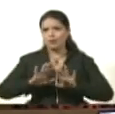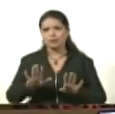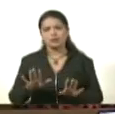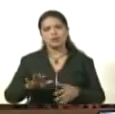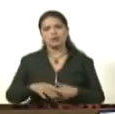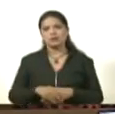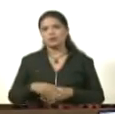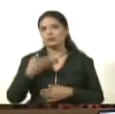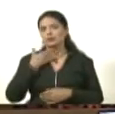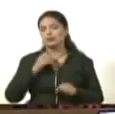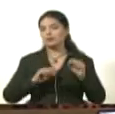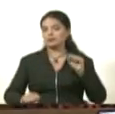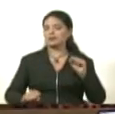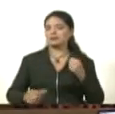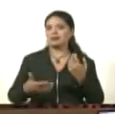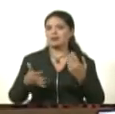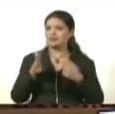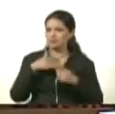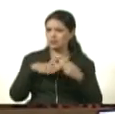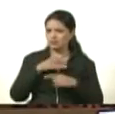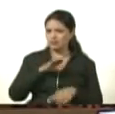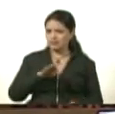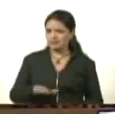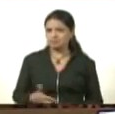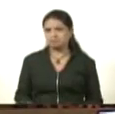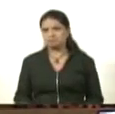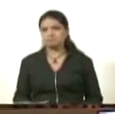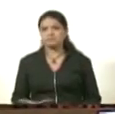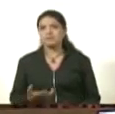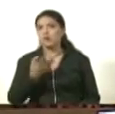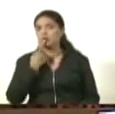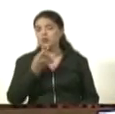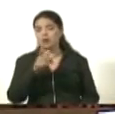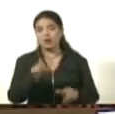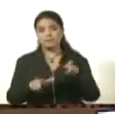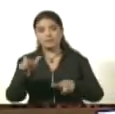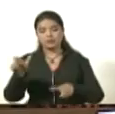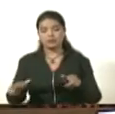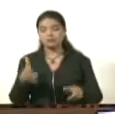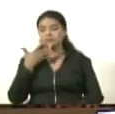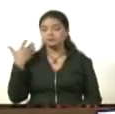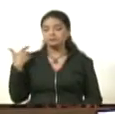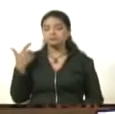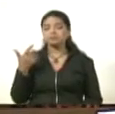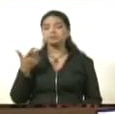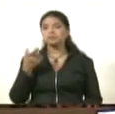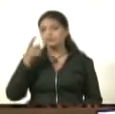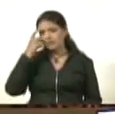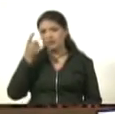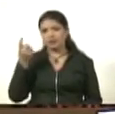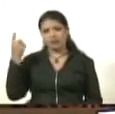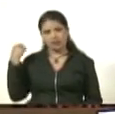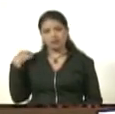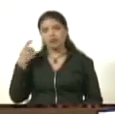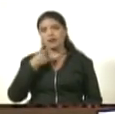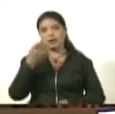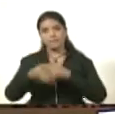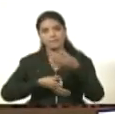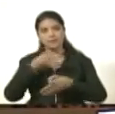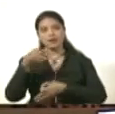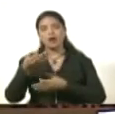no rechazar un ataque de esa magnitud, ¿no? Y le decía a los compañeros en la sala plena del día de ayer que a